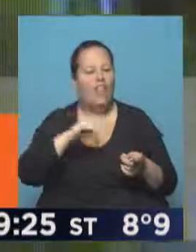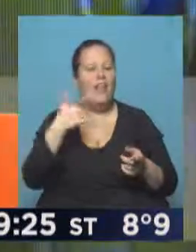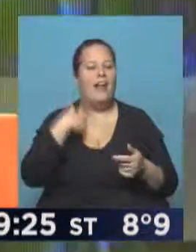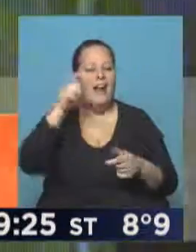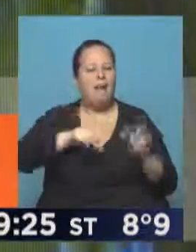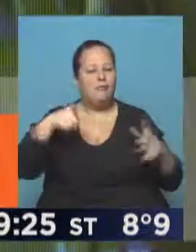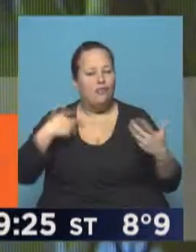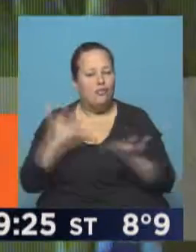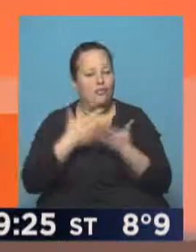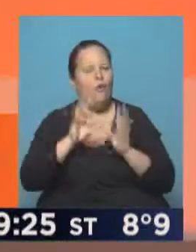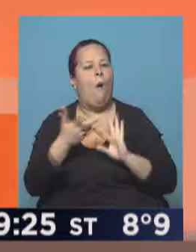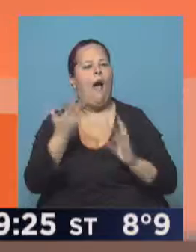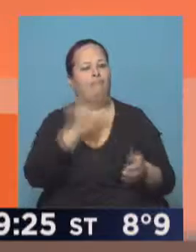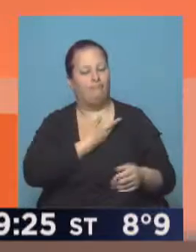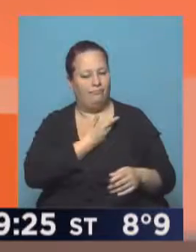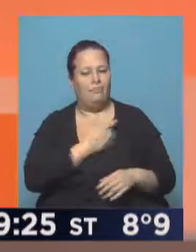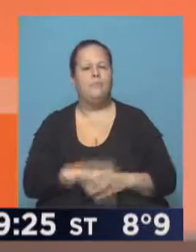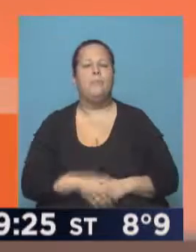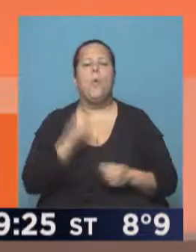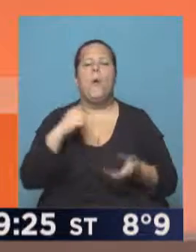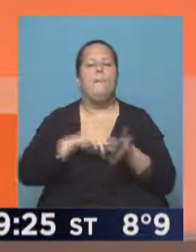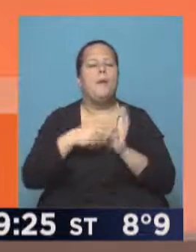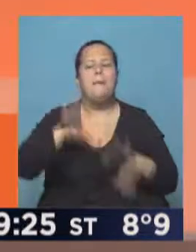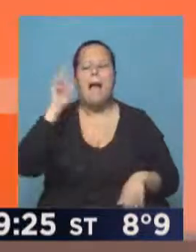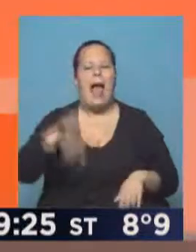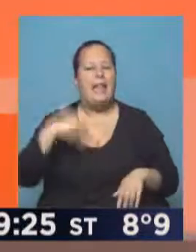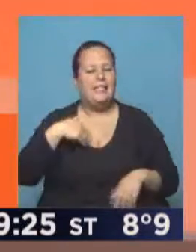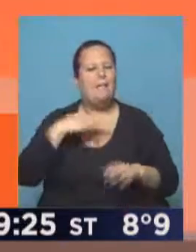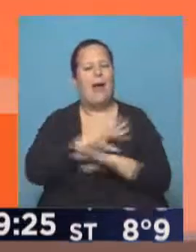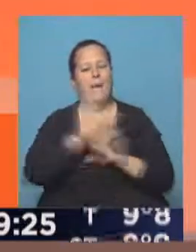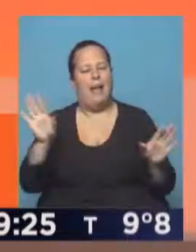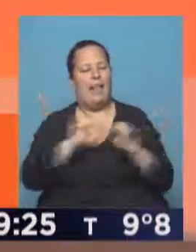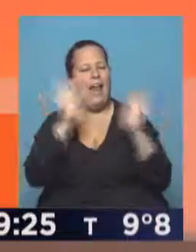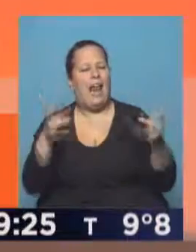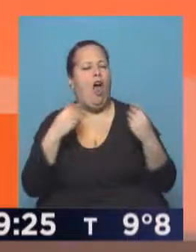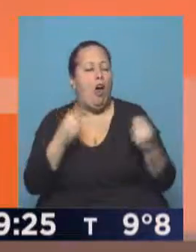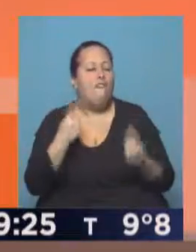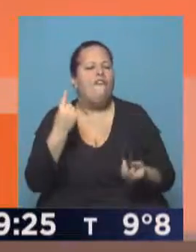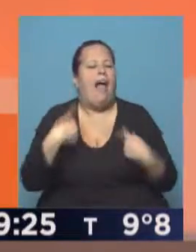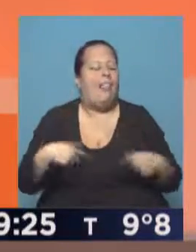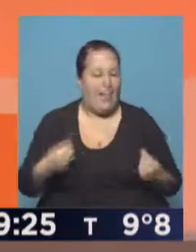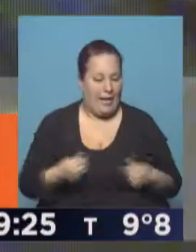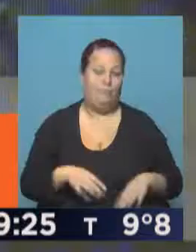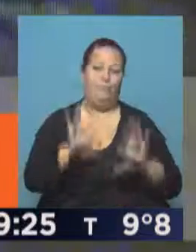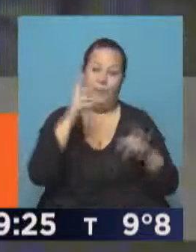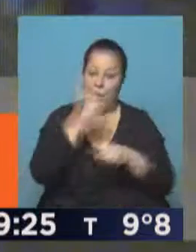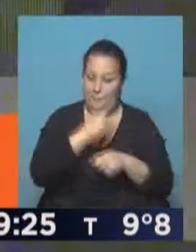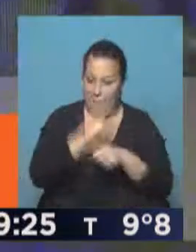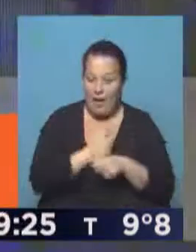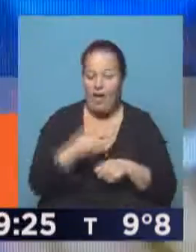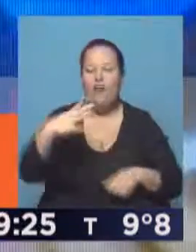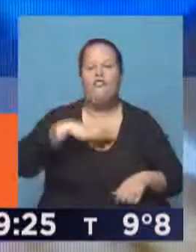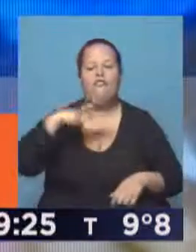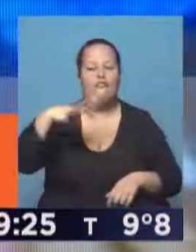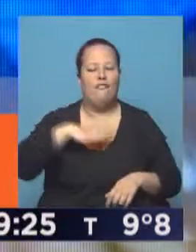la ciudadanía. Diana, ¿y cuál es el principal problema en este país para que los casos no se esclarezcan? ¿Qué es lo que falta? Bueno, en primer lugar,